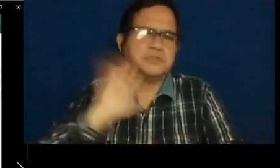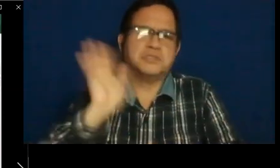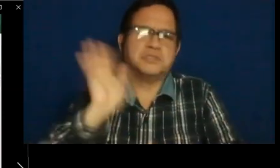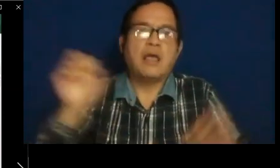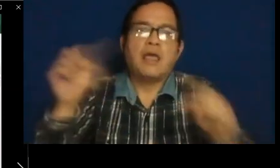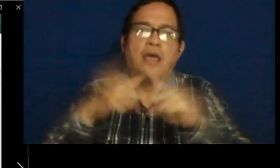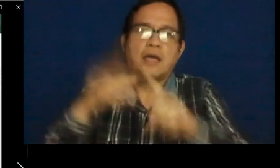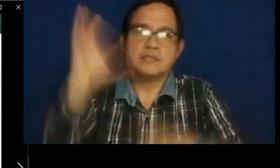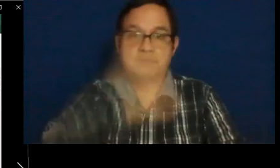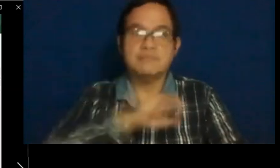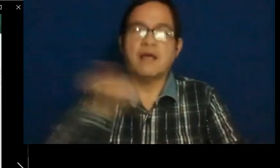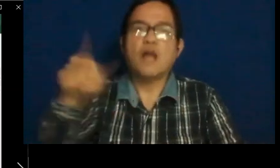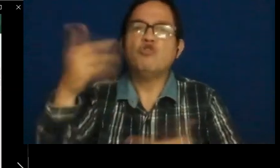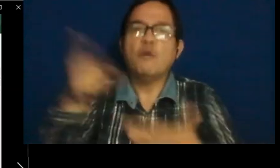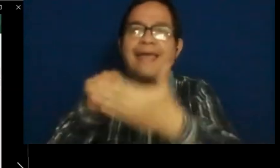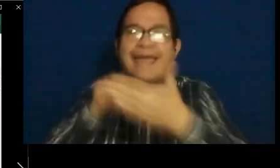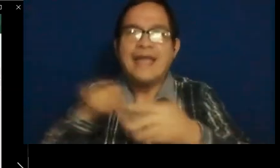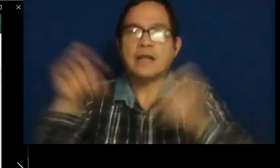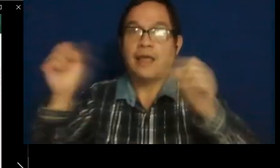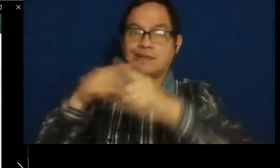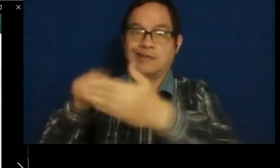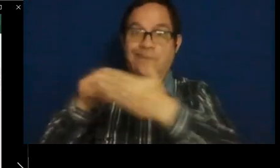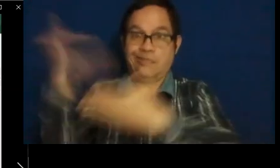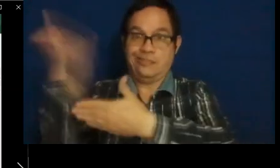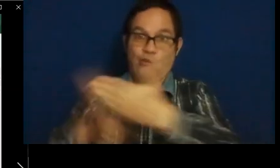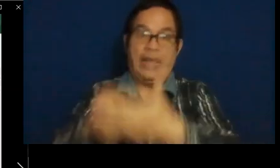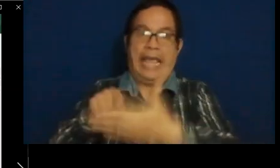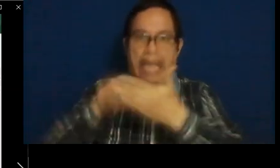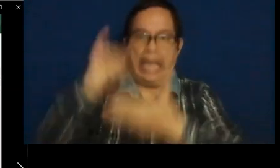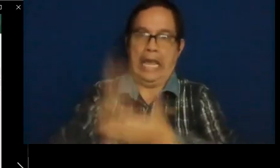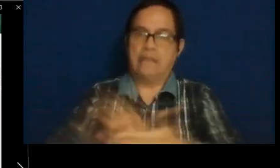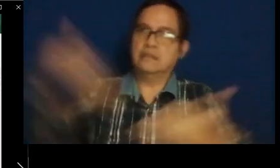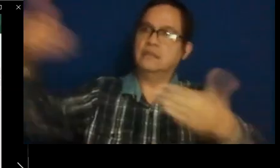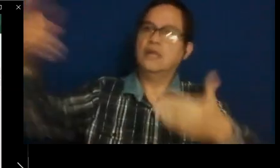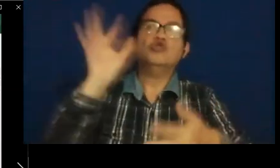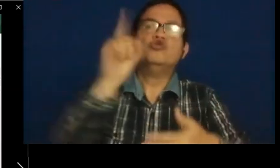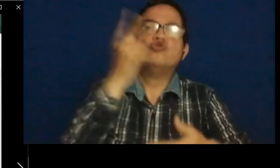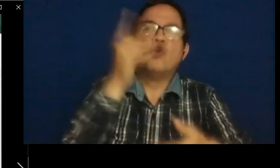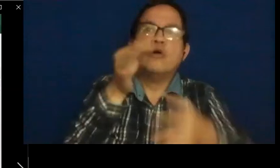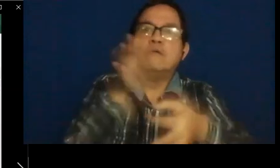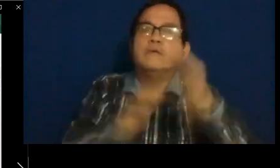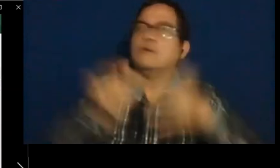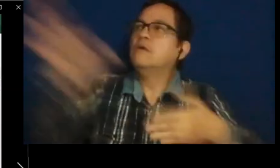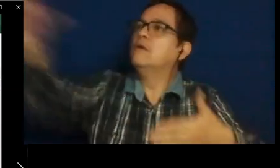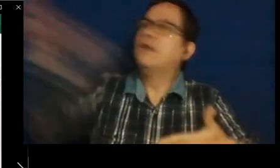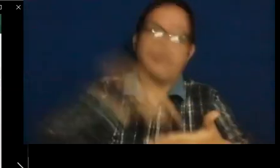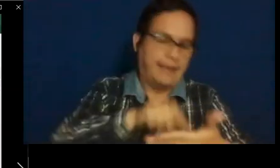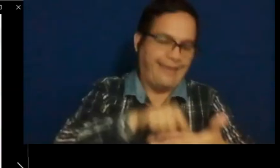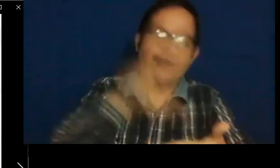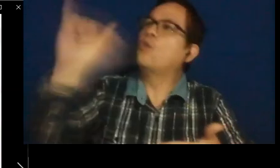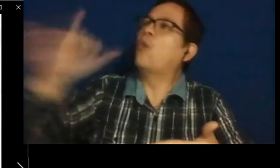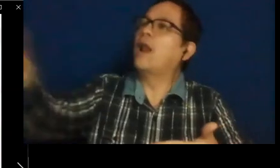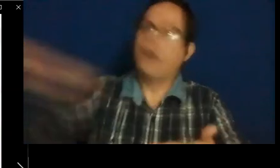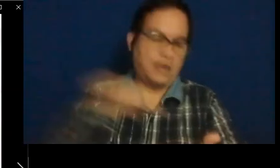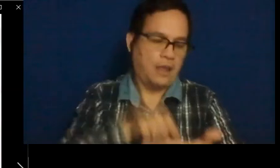vas a encontrar de aquí. ¿Listo? Es pura inferencia, es puro análisis de información que realmente es muy sencillo. Bien, eso es lo que hay que hacer en el